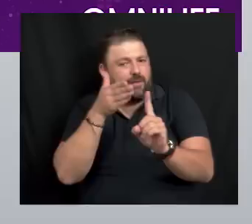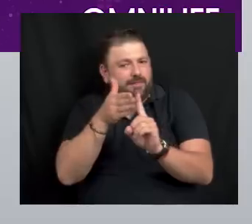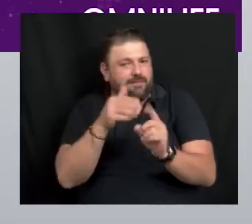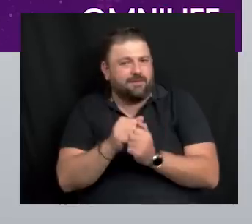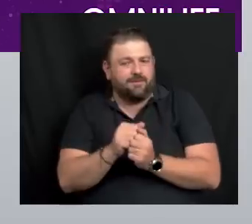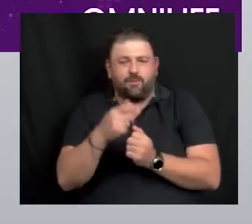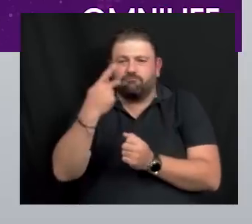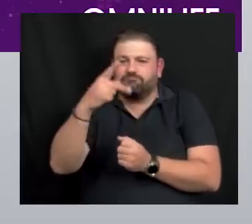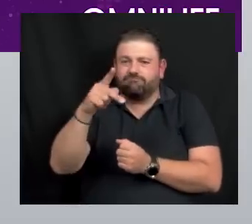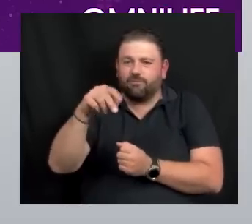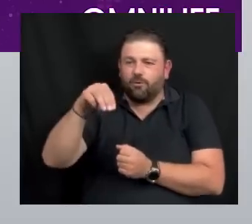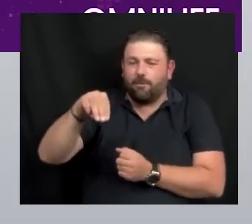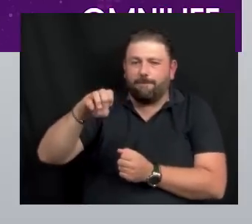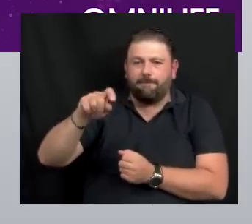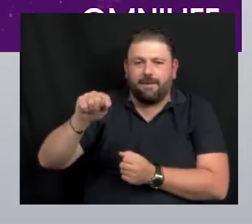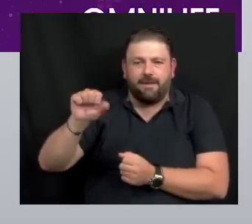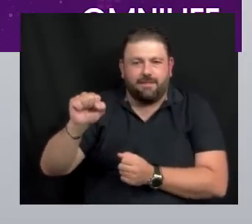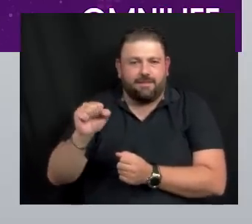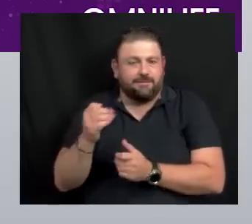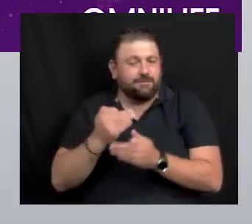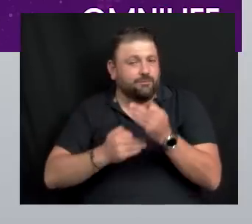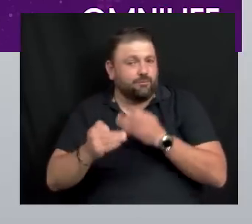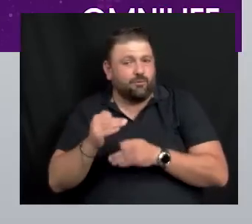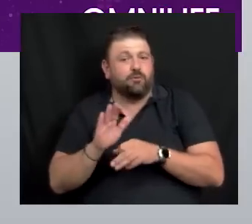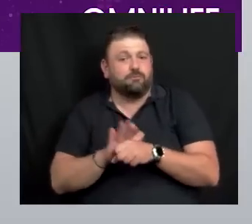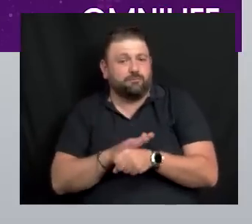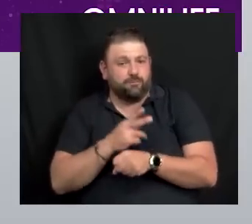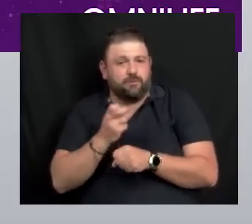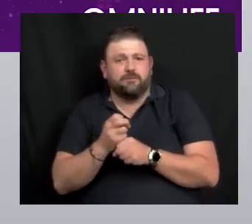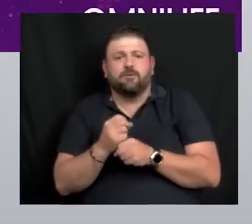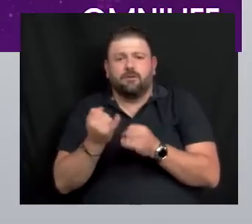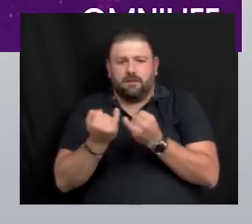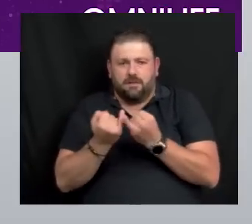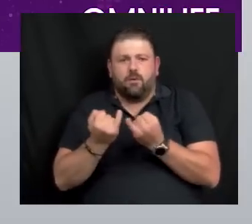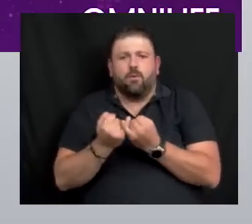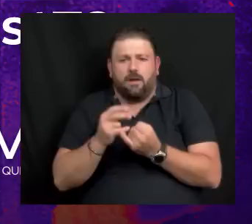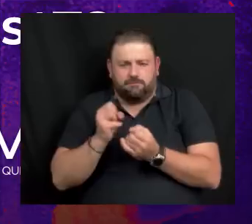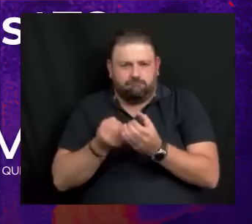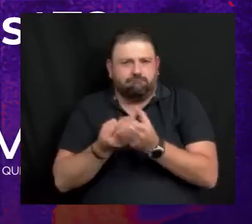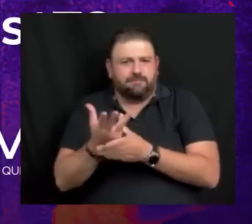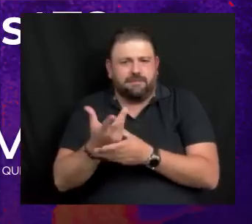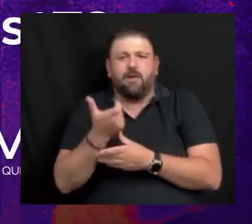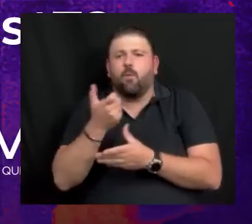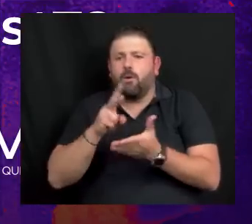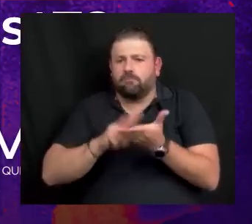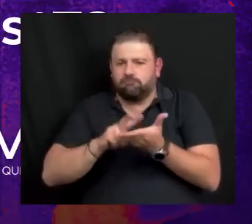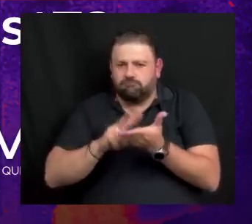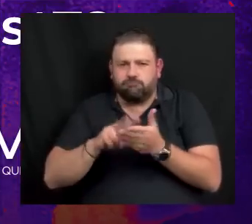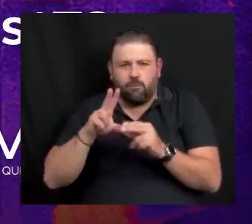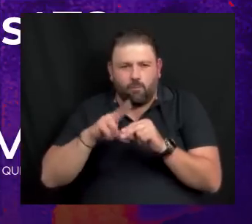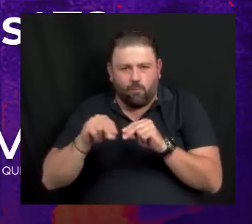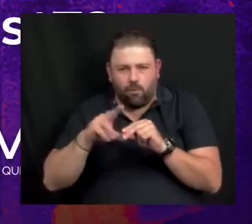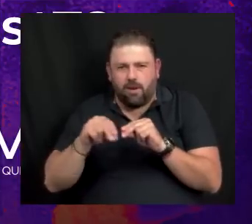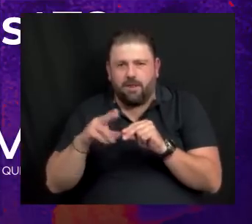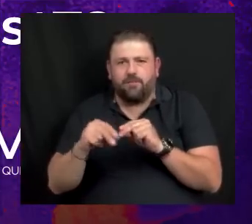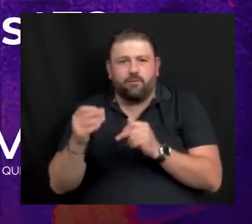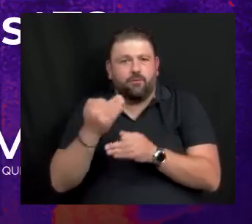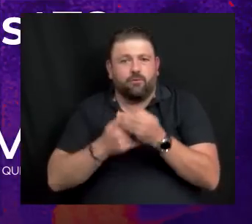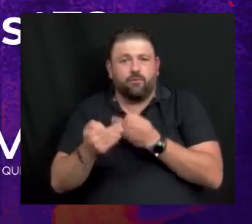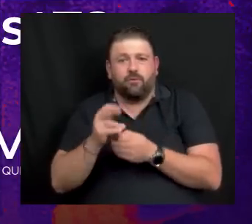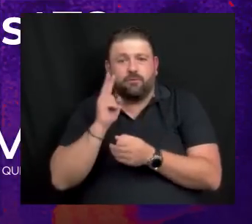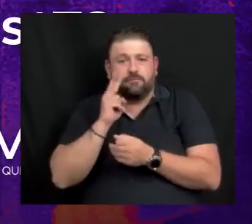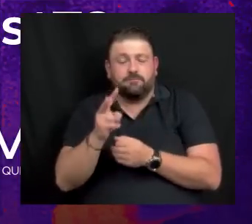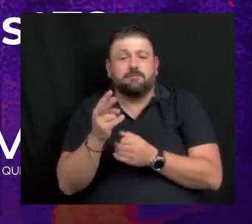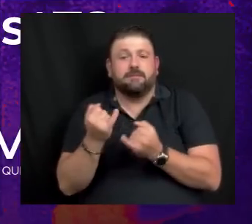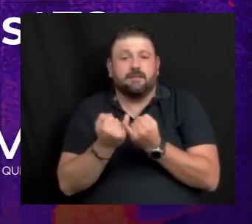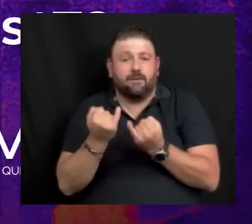Ahorita vi la imagen que estaba de los costos de los boletos para Extravaganas, ¿sí? Que esta viene de febrero a